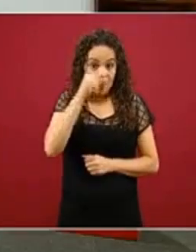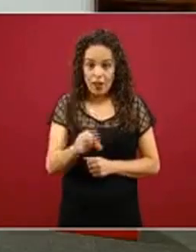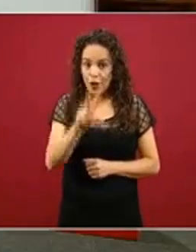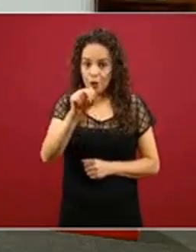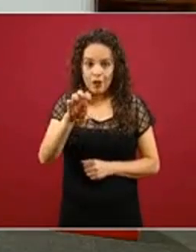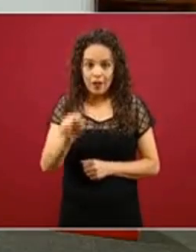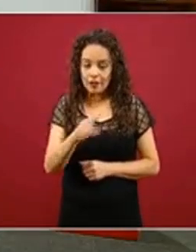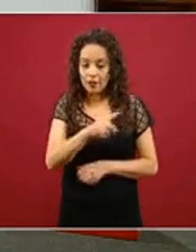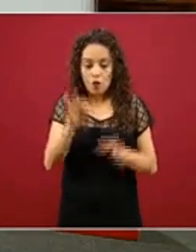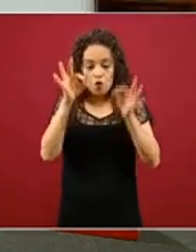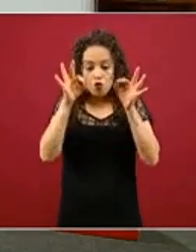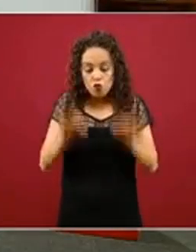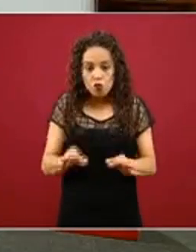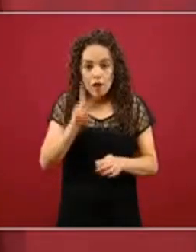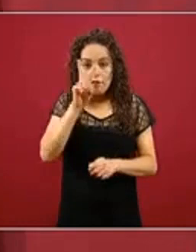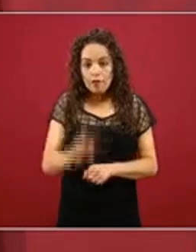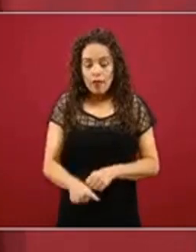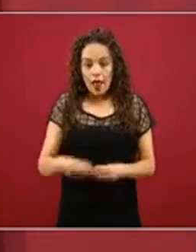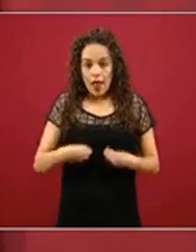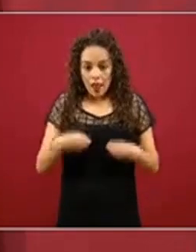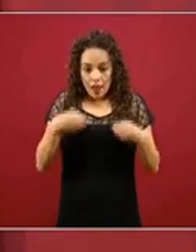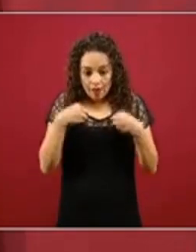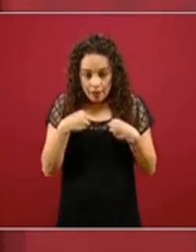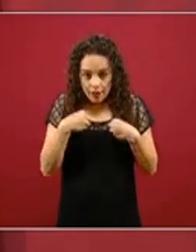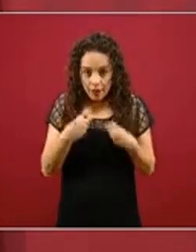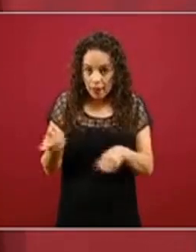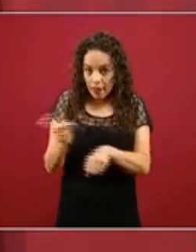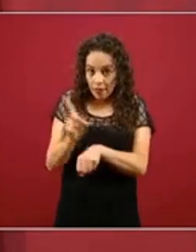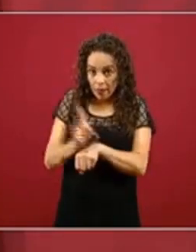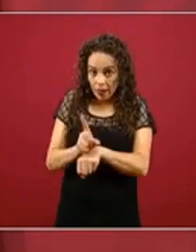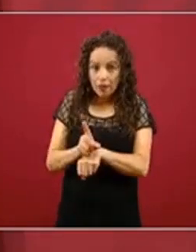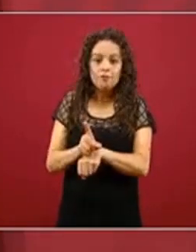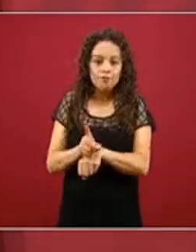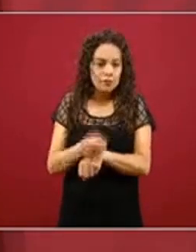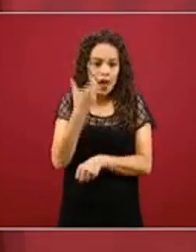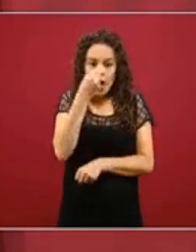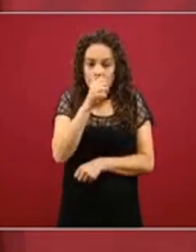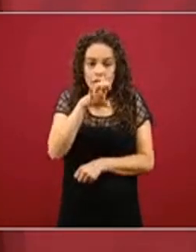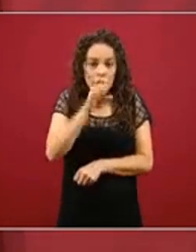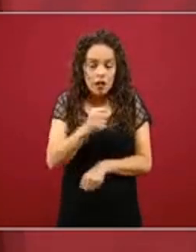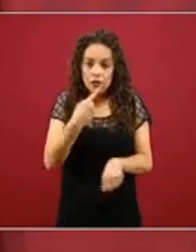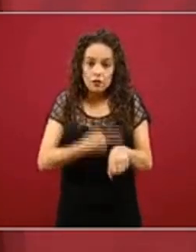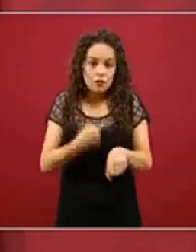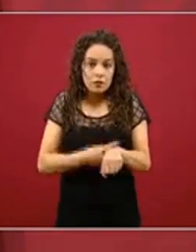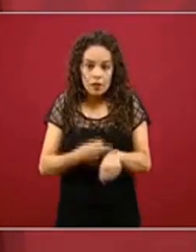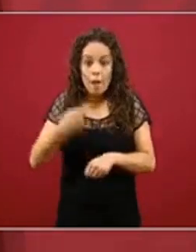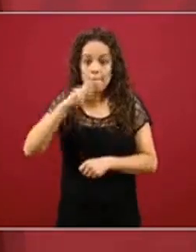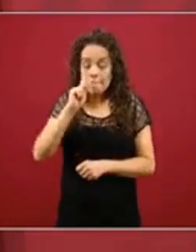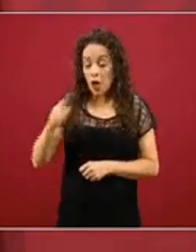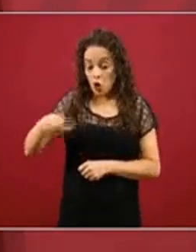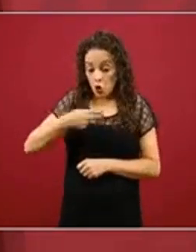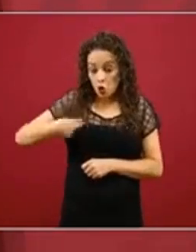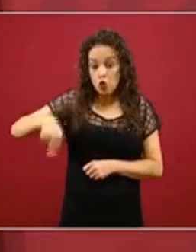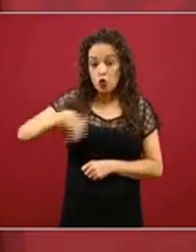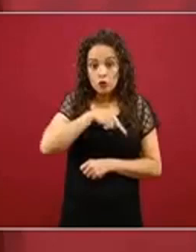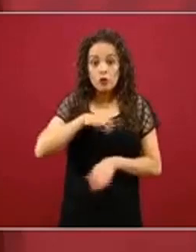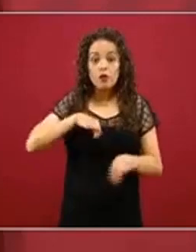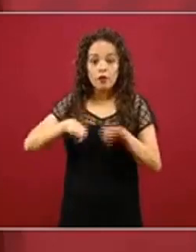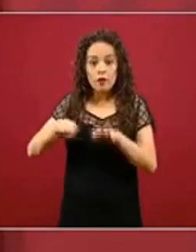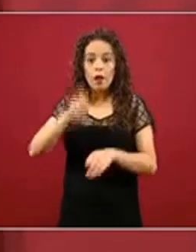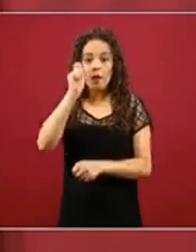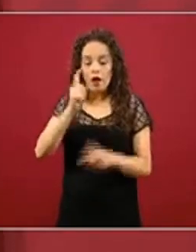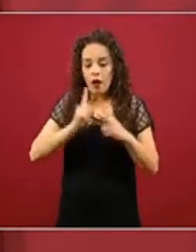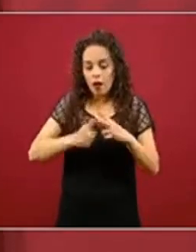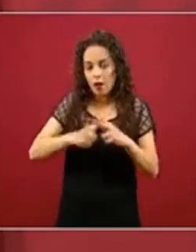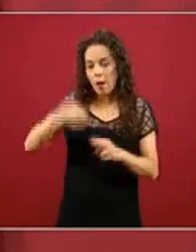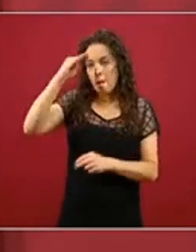es y uno hace predicciones asumiendo ciertos comportamientos esperados. En